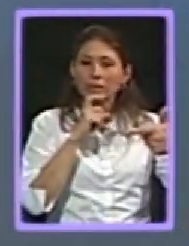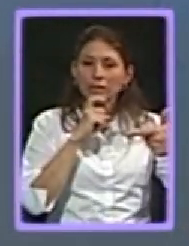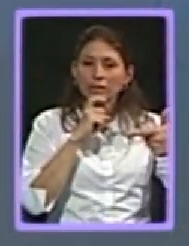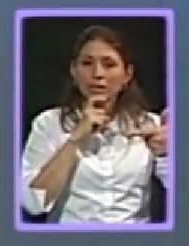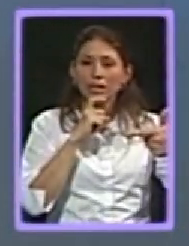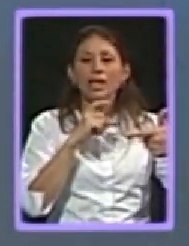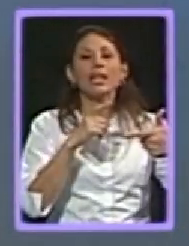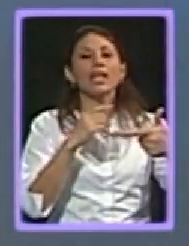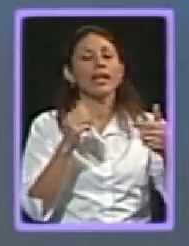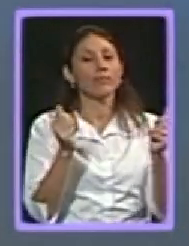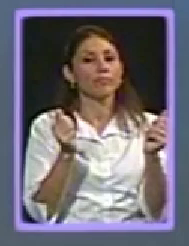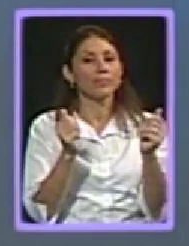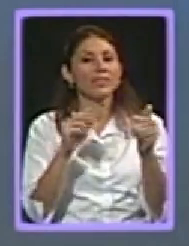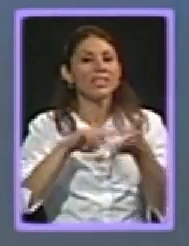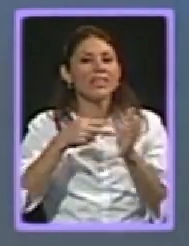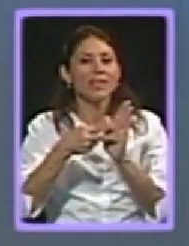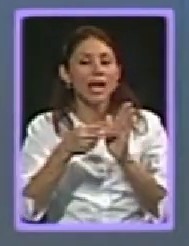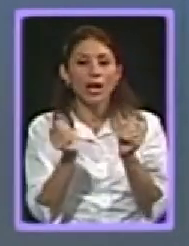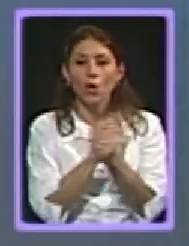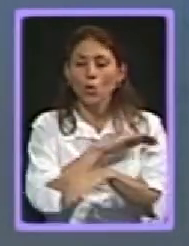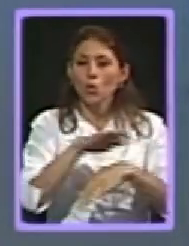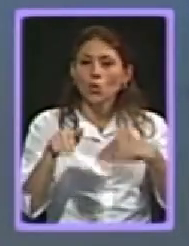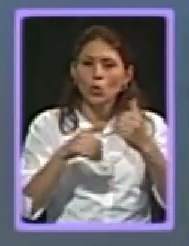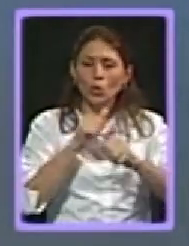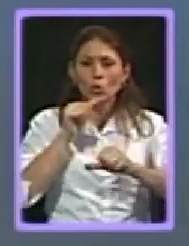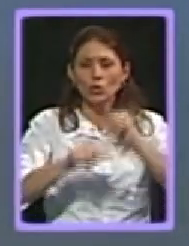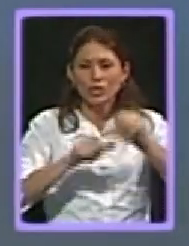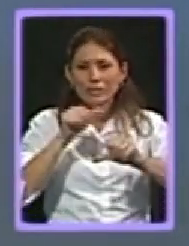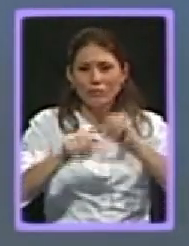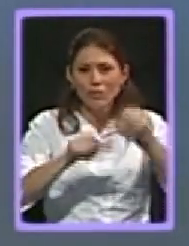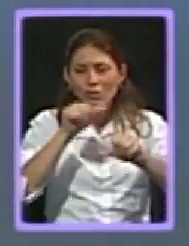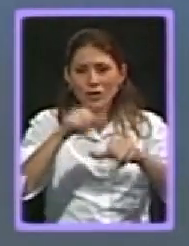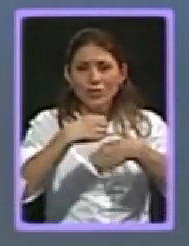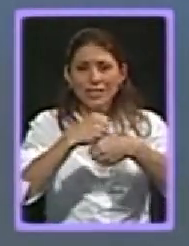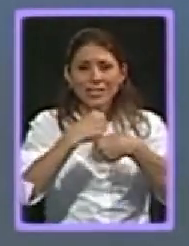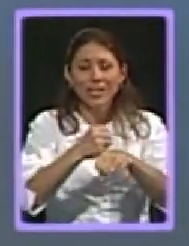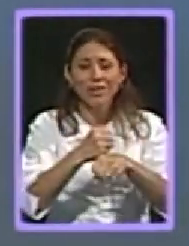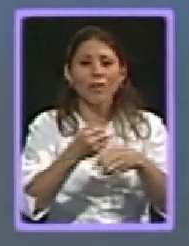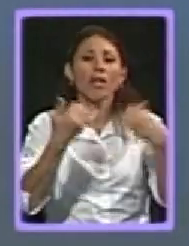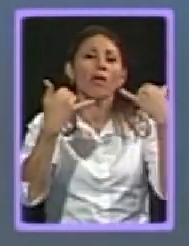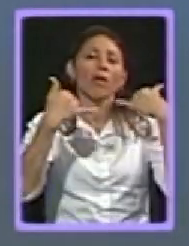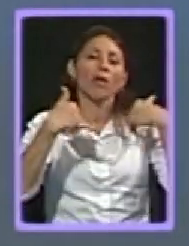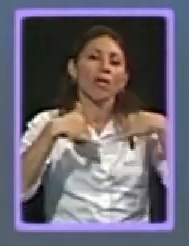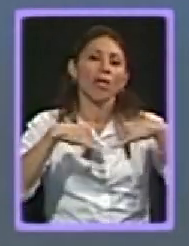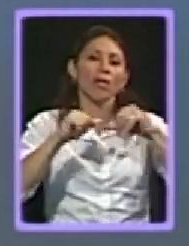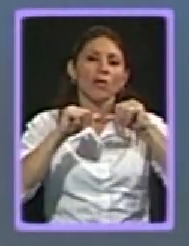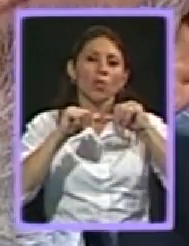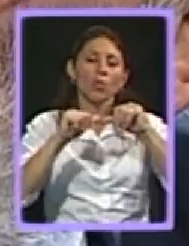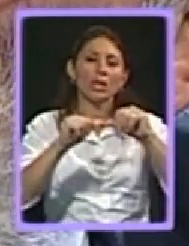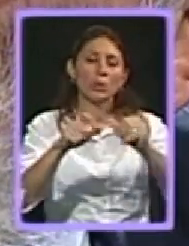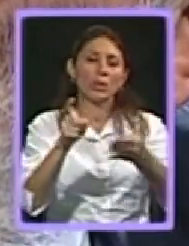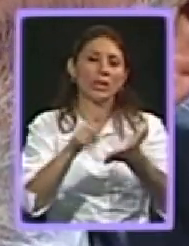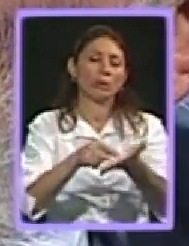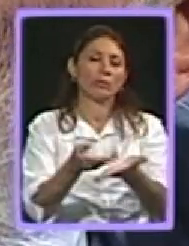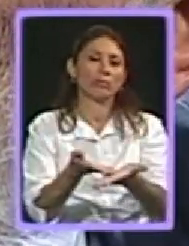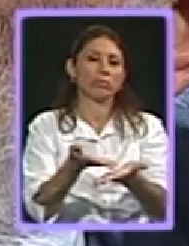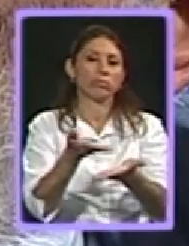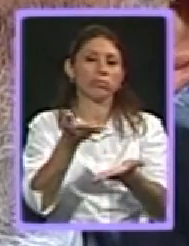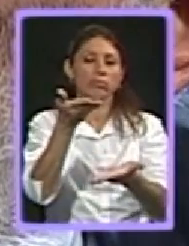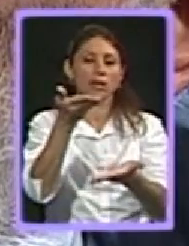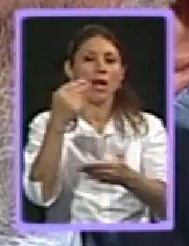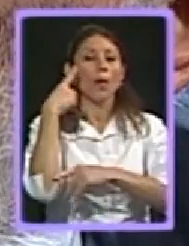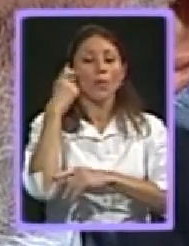con todo y esos esfuerzos la bola de nieve ha seguido creciendo, porque en la medida en